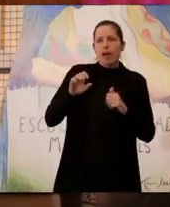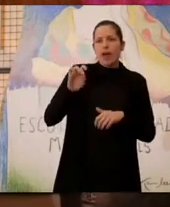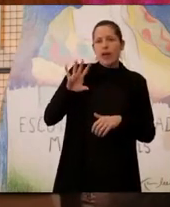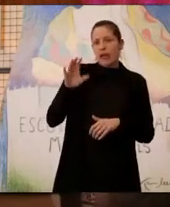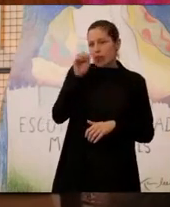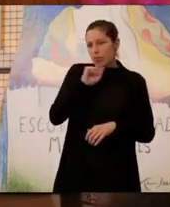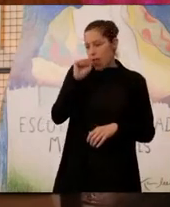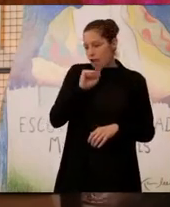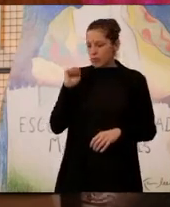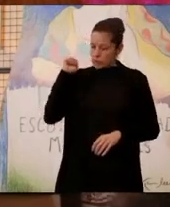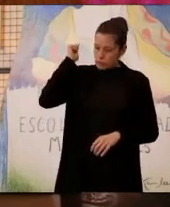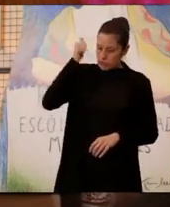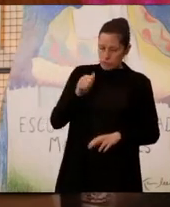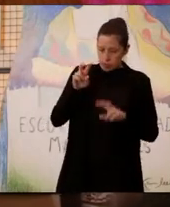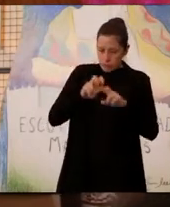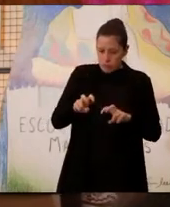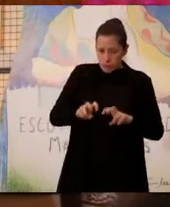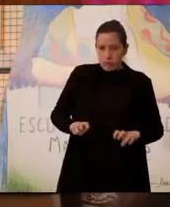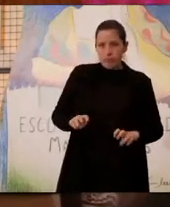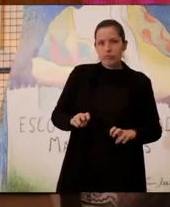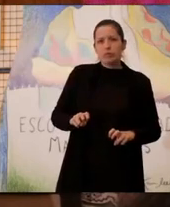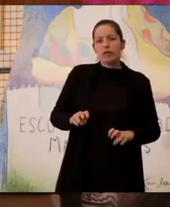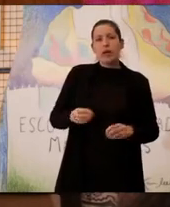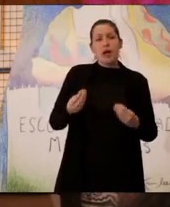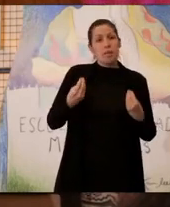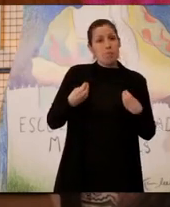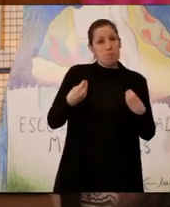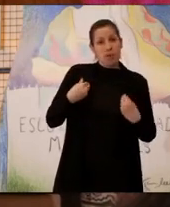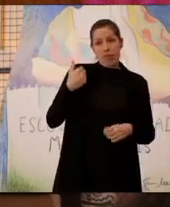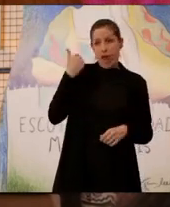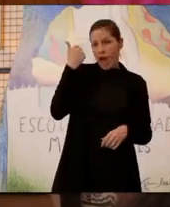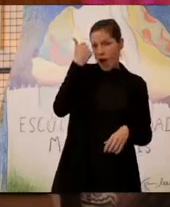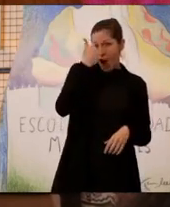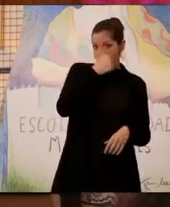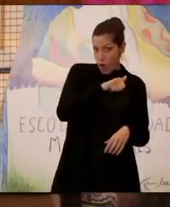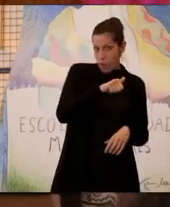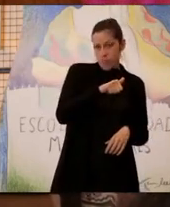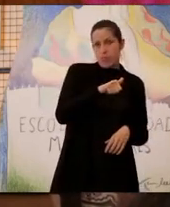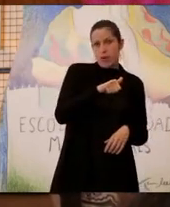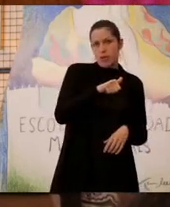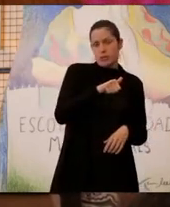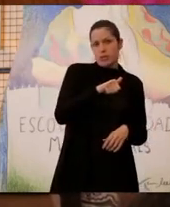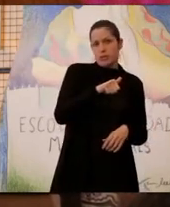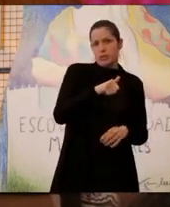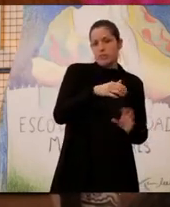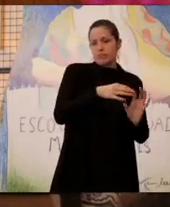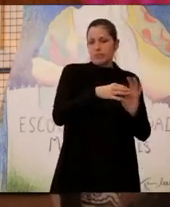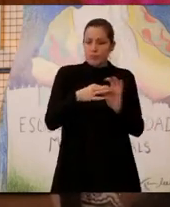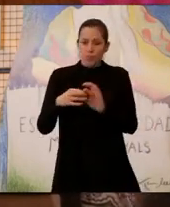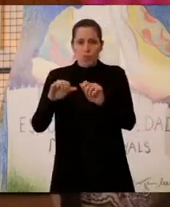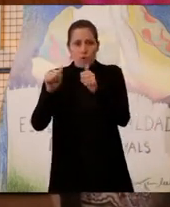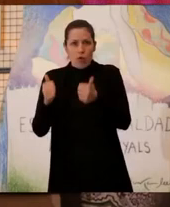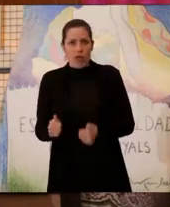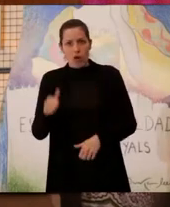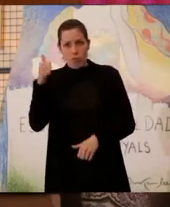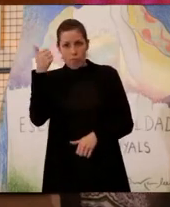la menor esperanza de vida de los hombres está vinculada al modelo de masculinidad hoy hoy el modelo masculino mata